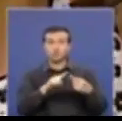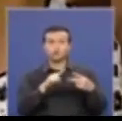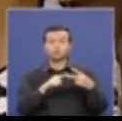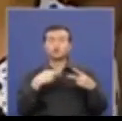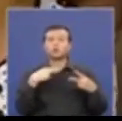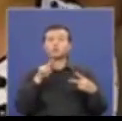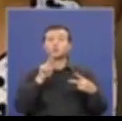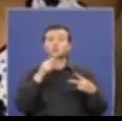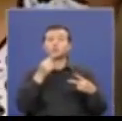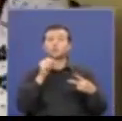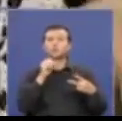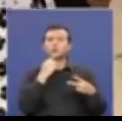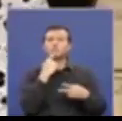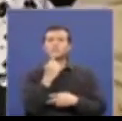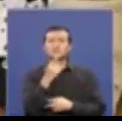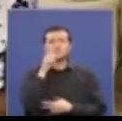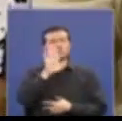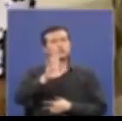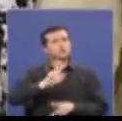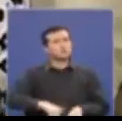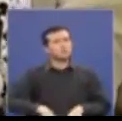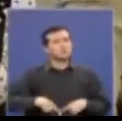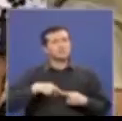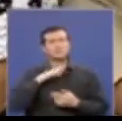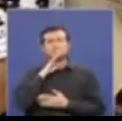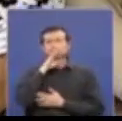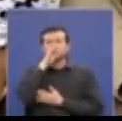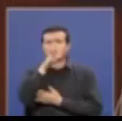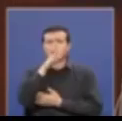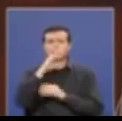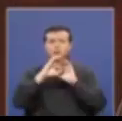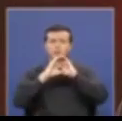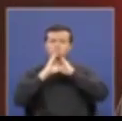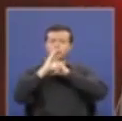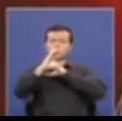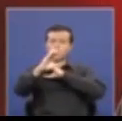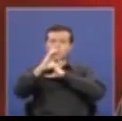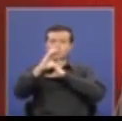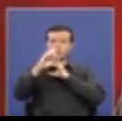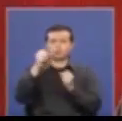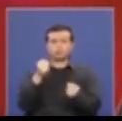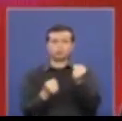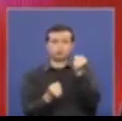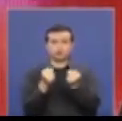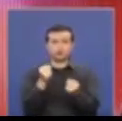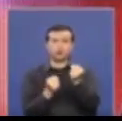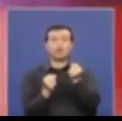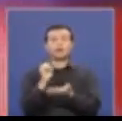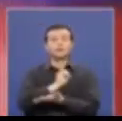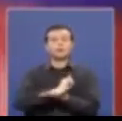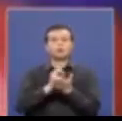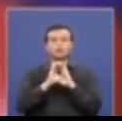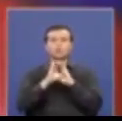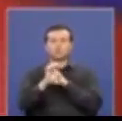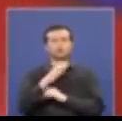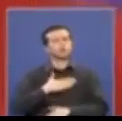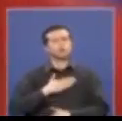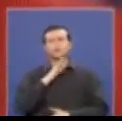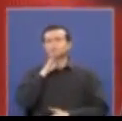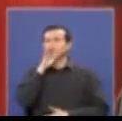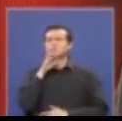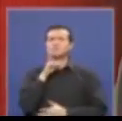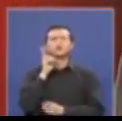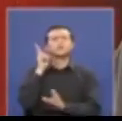Don Hugo me contaba que toda su vida fue conductor de flota Imbabura. Yo siempre viajaba en flota Imbabura, es las mejores flotas.